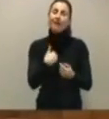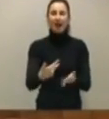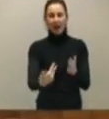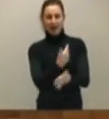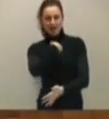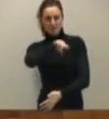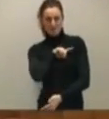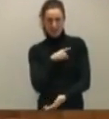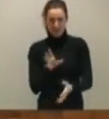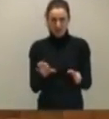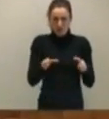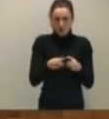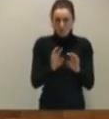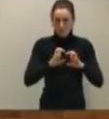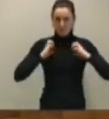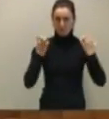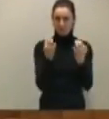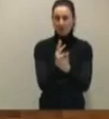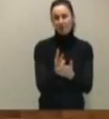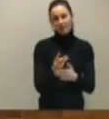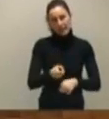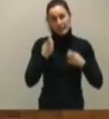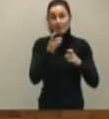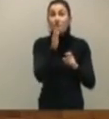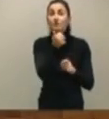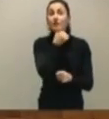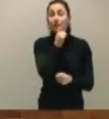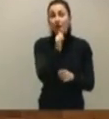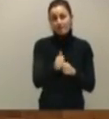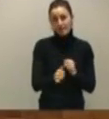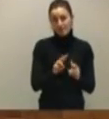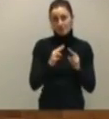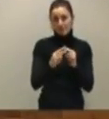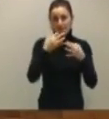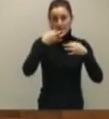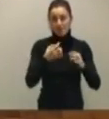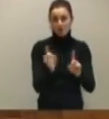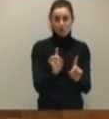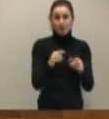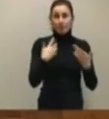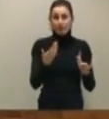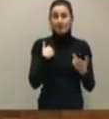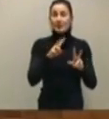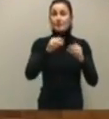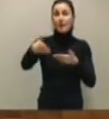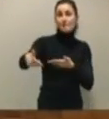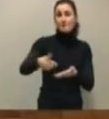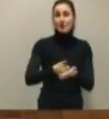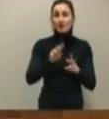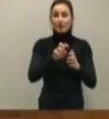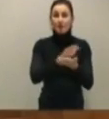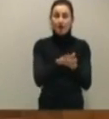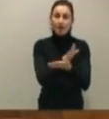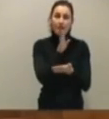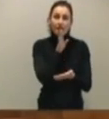darme lecciones de transparencia a mí y al conjunto de la Cámara. Trate de hacerlo, pero no lo ha hecho. Y además presenta usted una enmienda respecto a ese